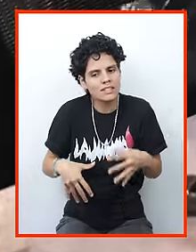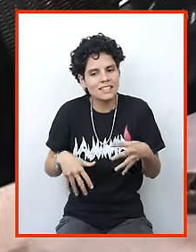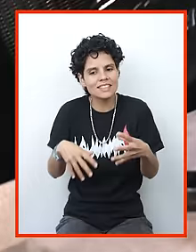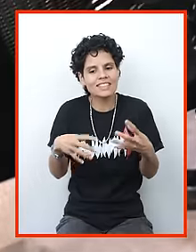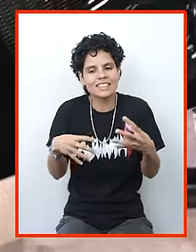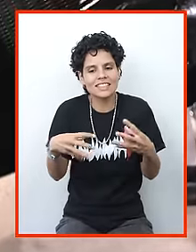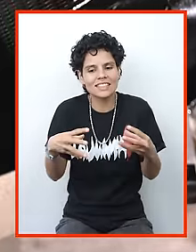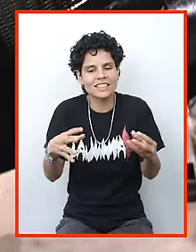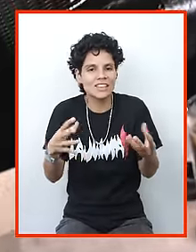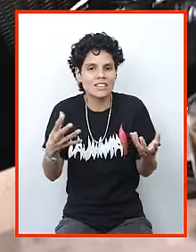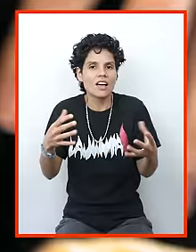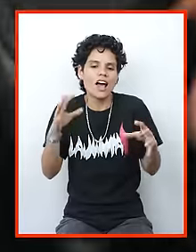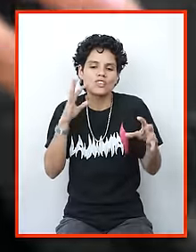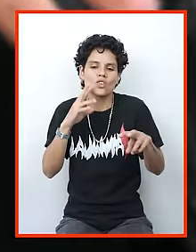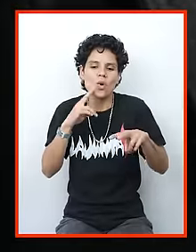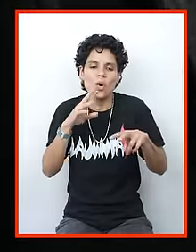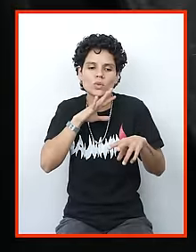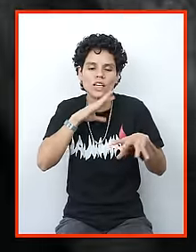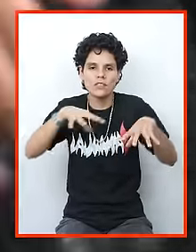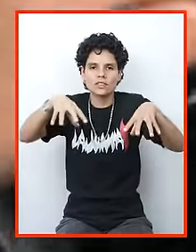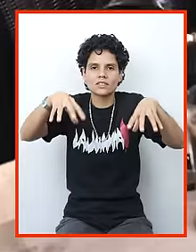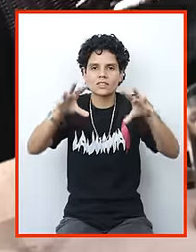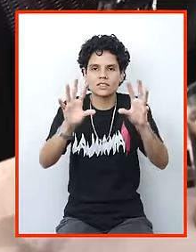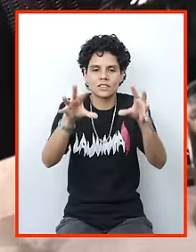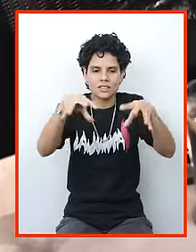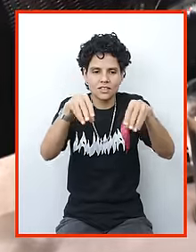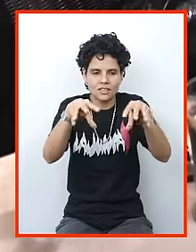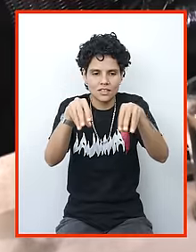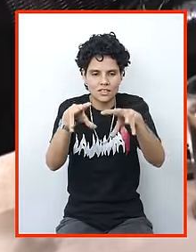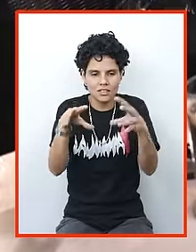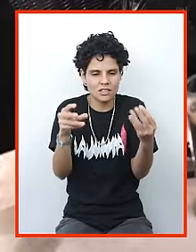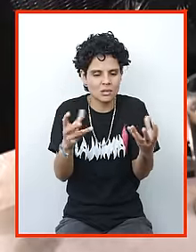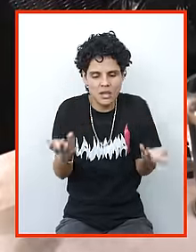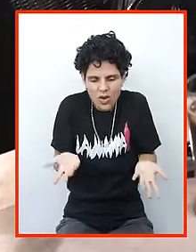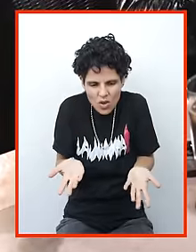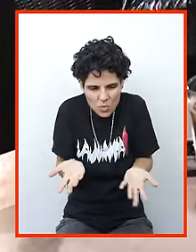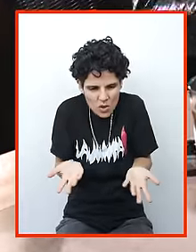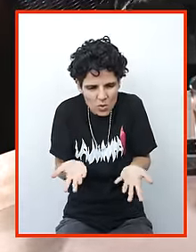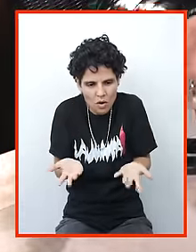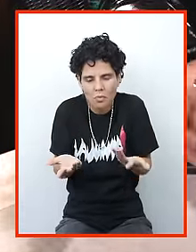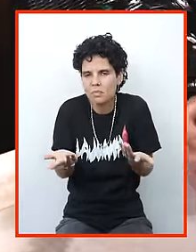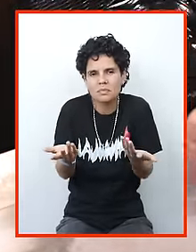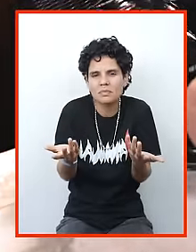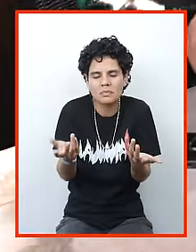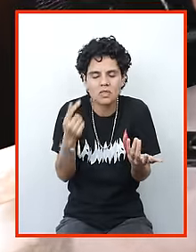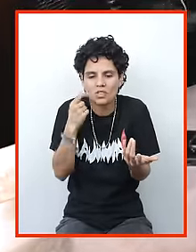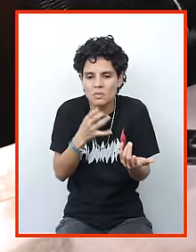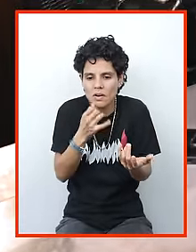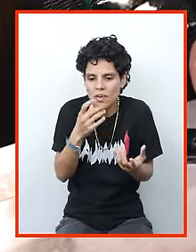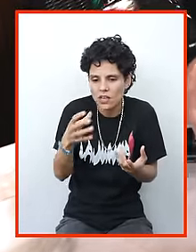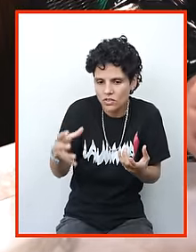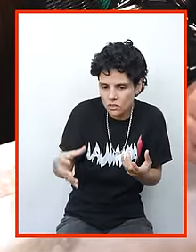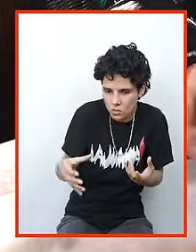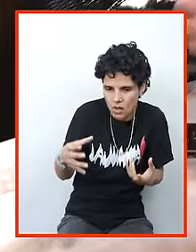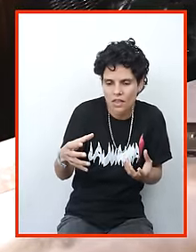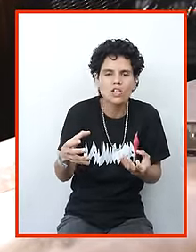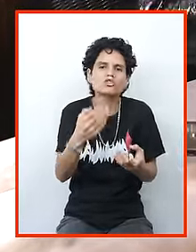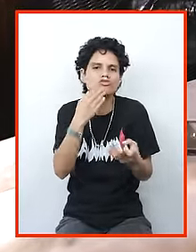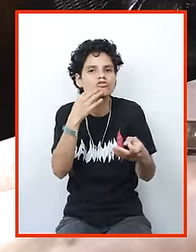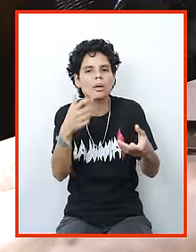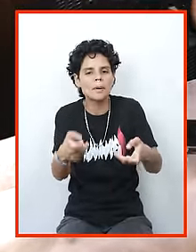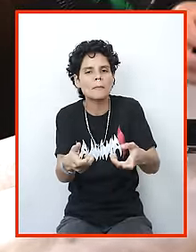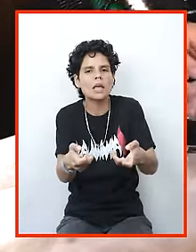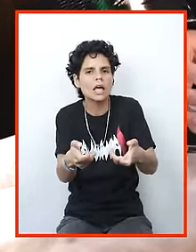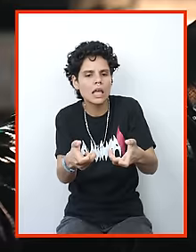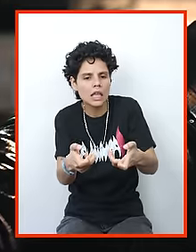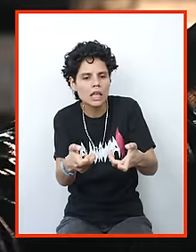lavarte. O sea, no andaba así como. Así. Como intentando. ¿Pero qué podías hacer? Porque esta parte fue. ¿Cómo tomás el. Perdón, ¿cómo tomás el vaso? No, así se puede, si